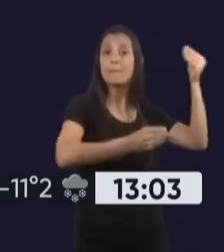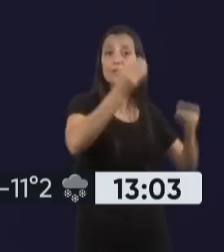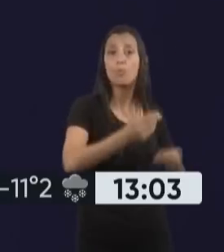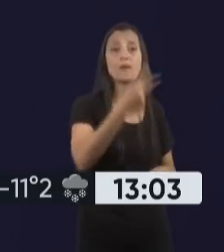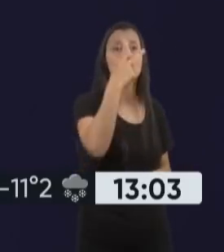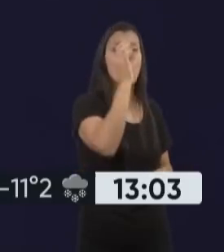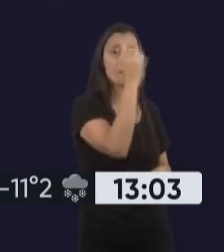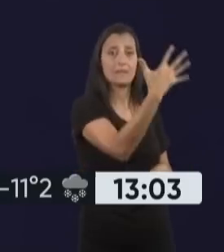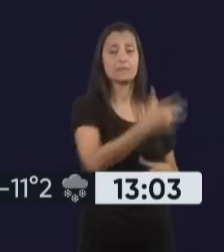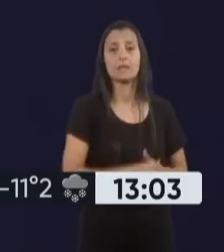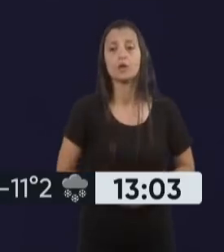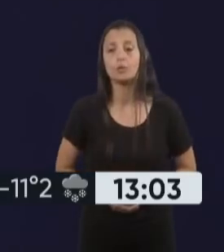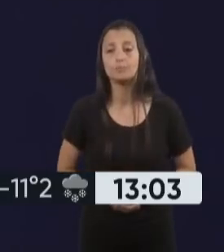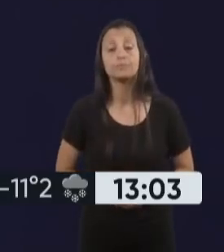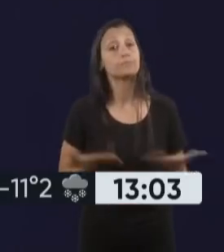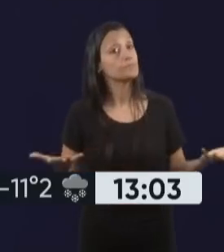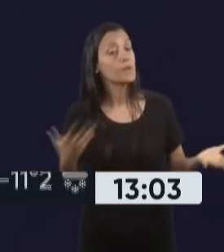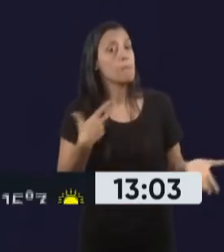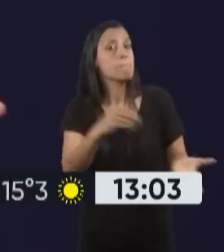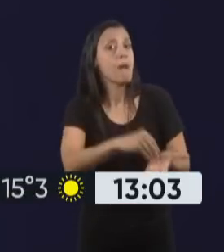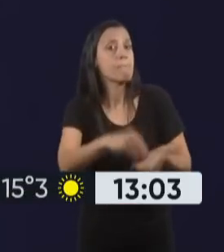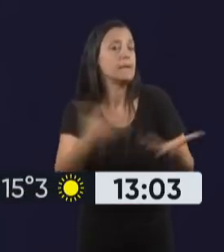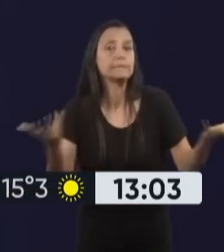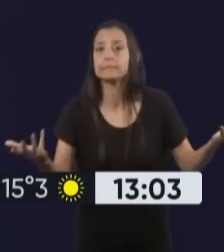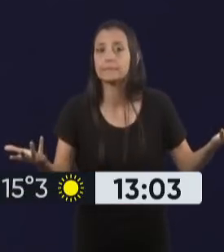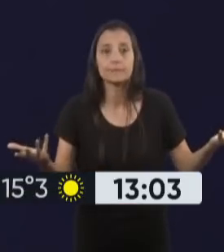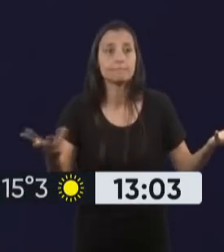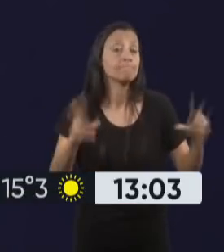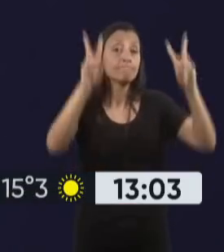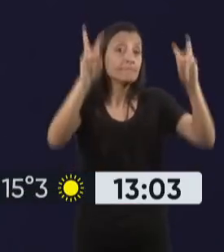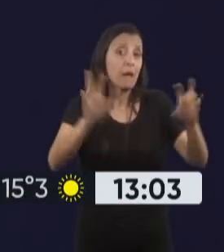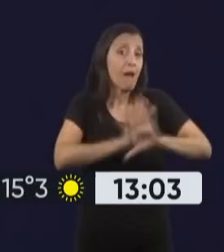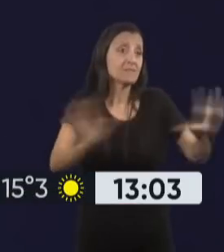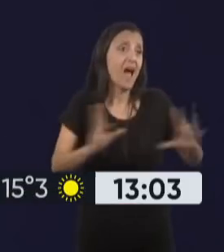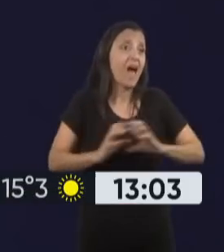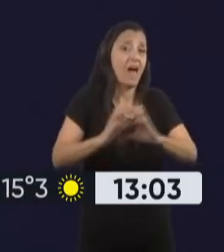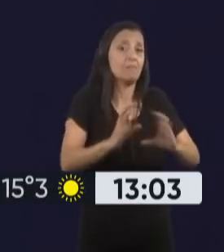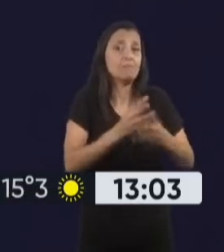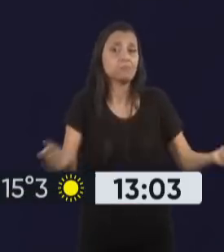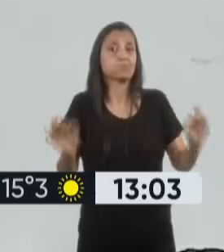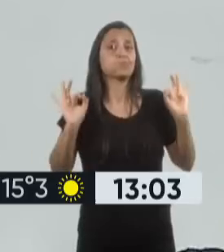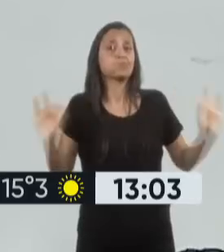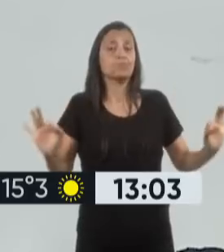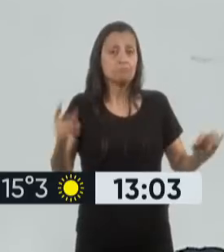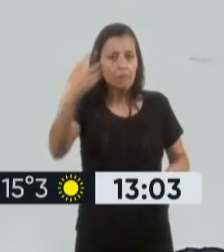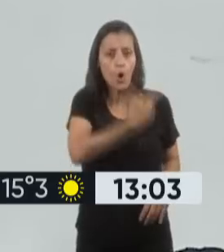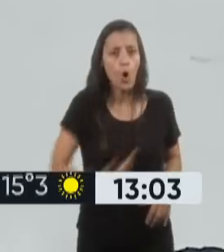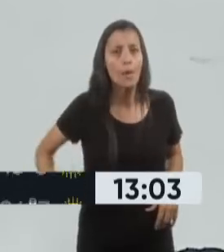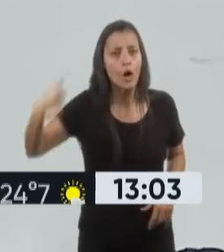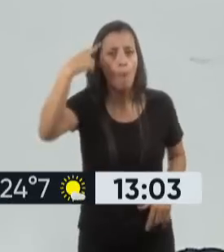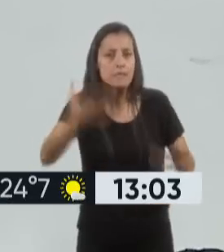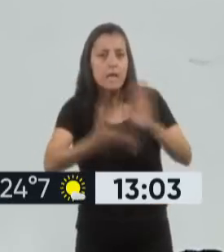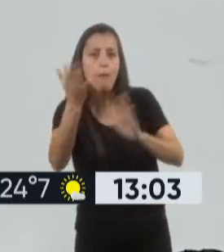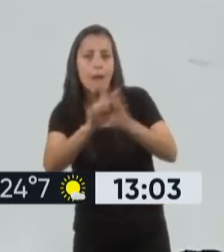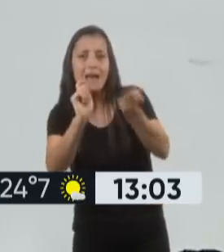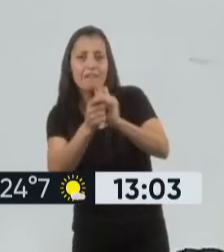2025. Así que no hay mucho más para decir, la discusión está terminada. ¿Está pensando el gobierno en algún tipo de reforma?